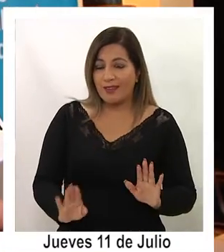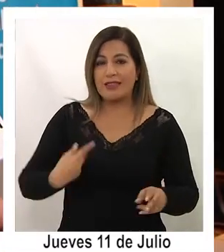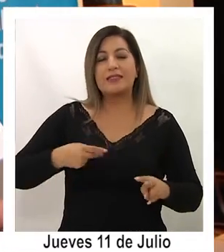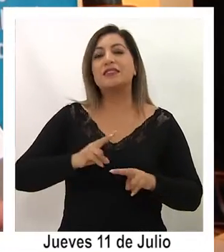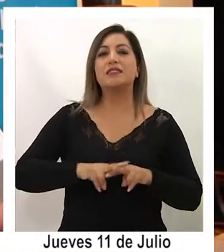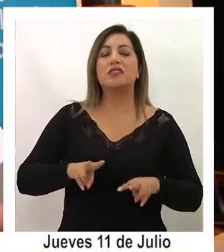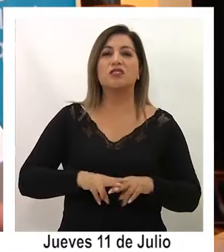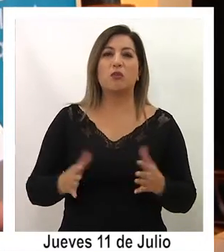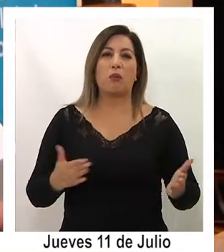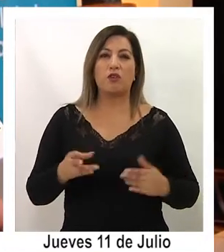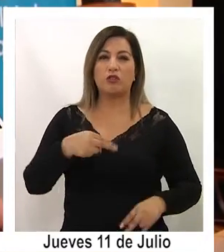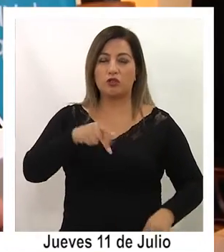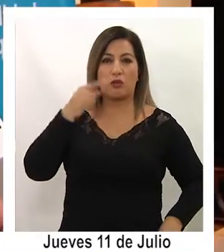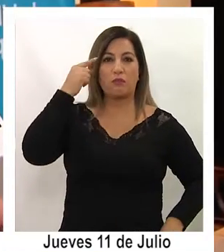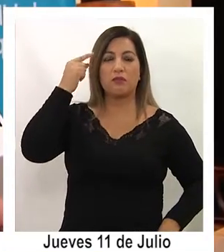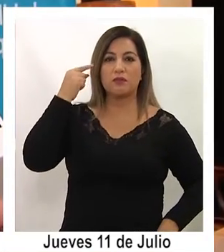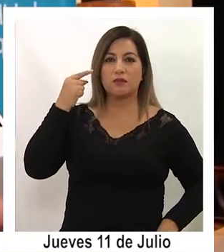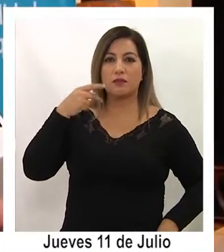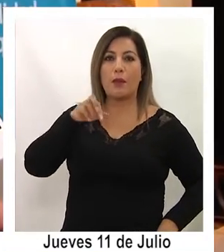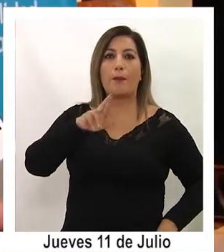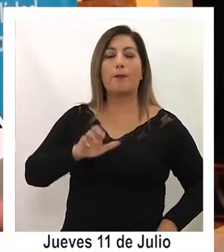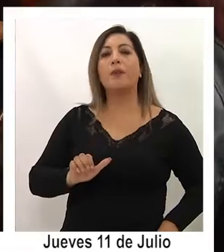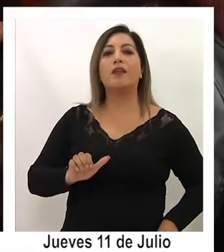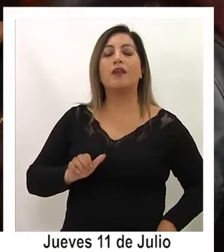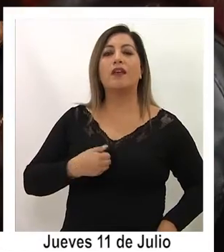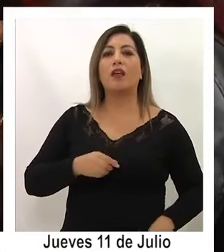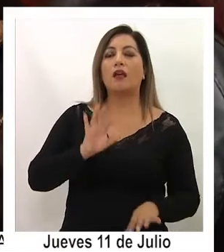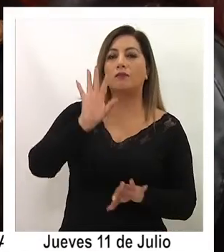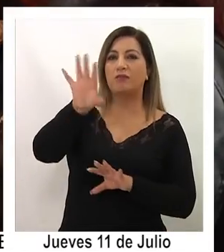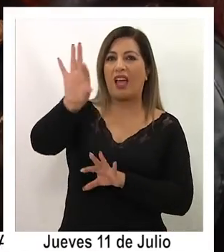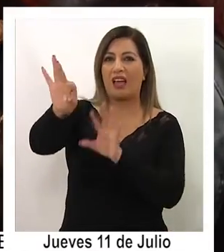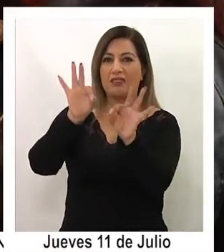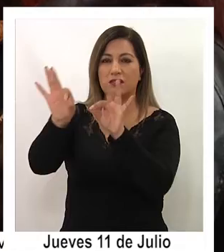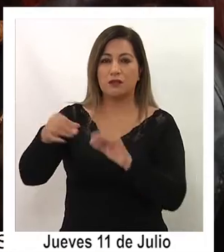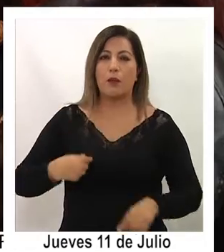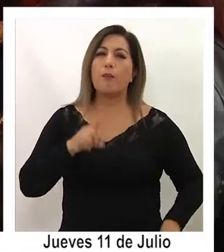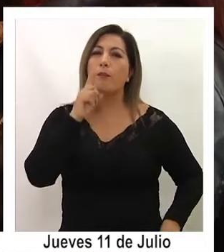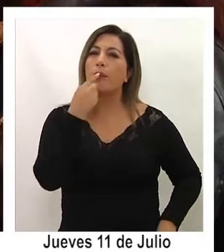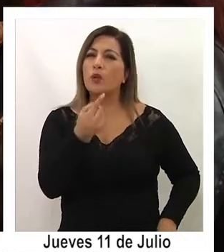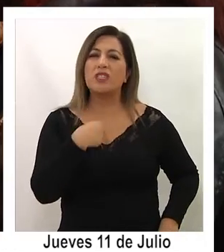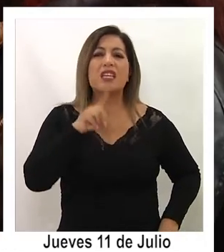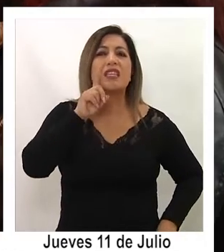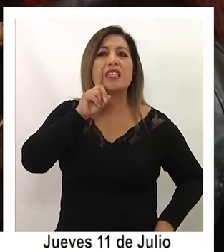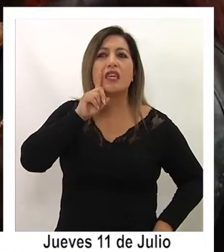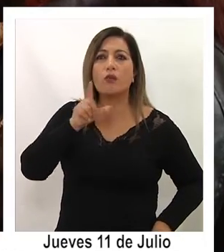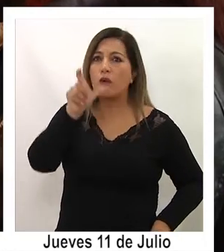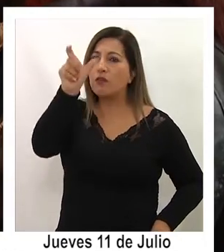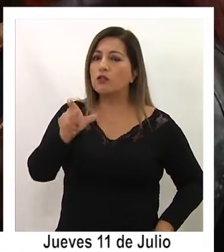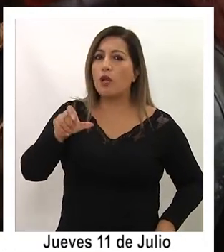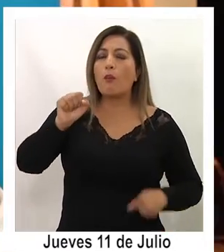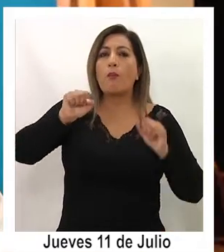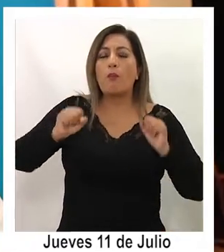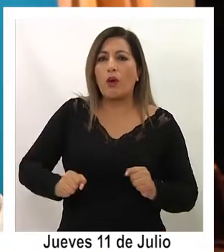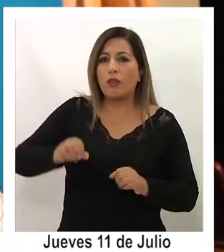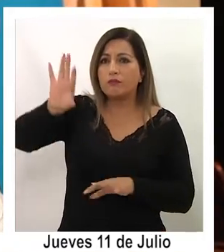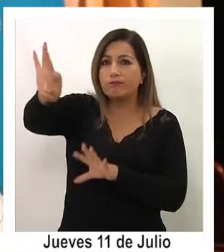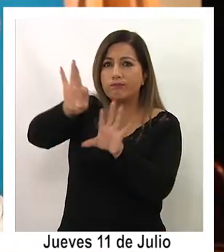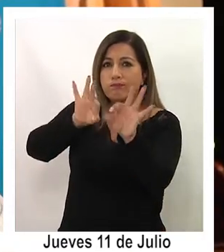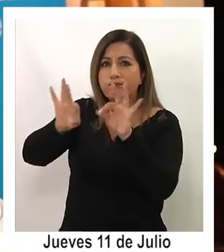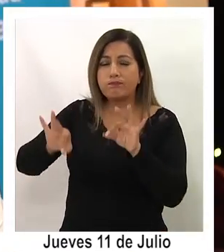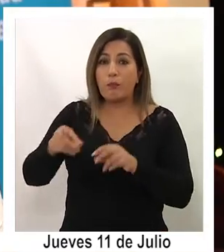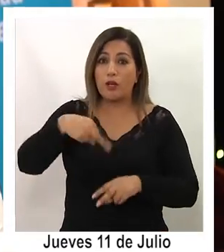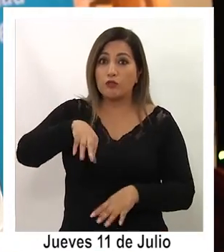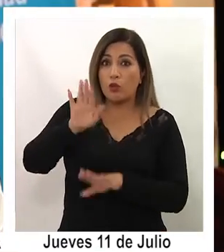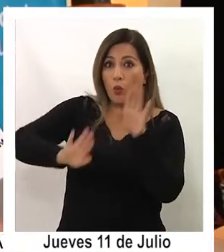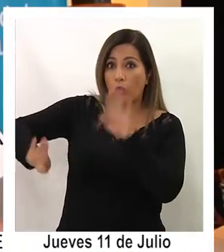se está haciendo una suerte de lo que nosotros hemos llamado preadmisibilidad. ¿Quién califica si una persona es o no admisible para concederle el